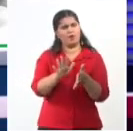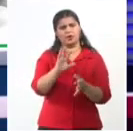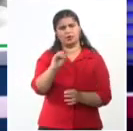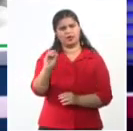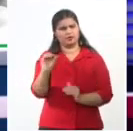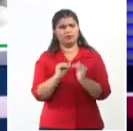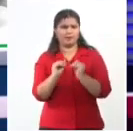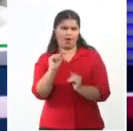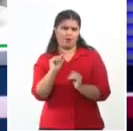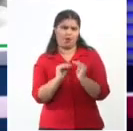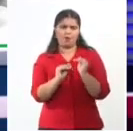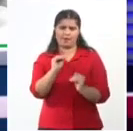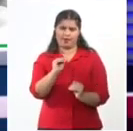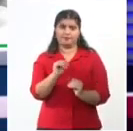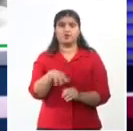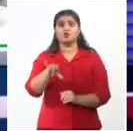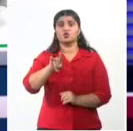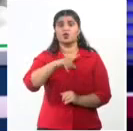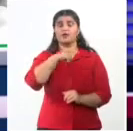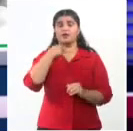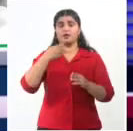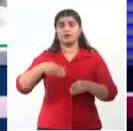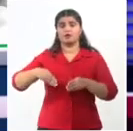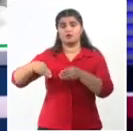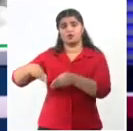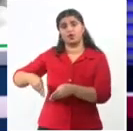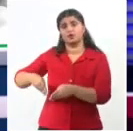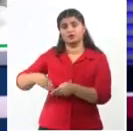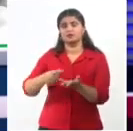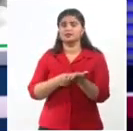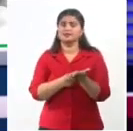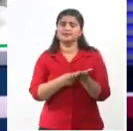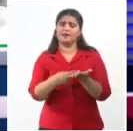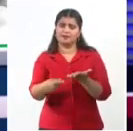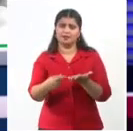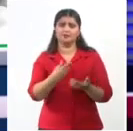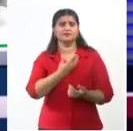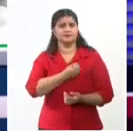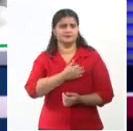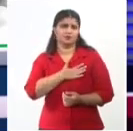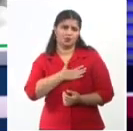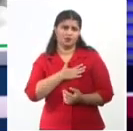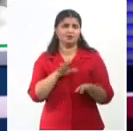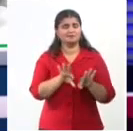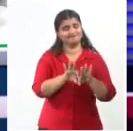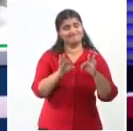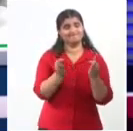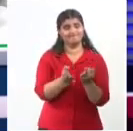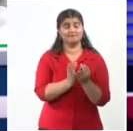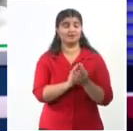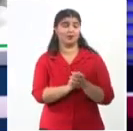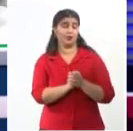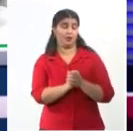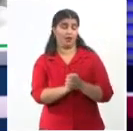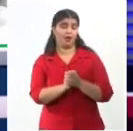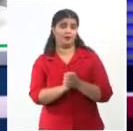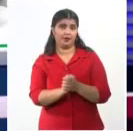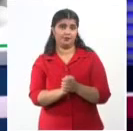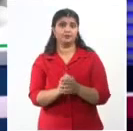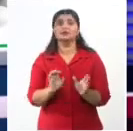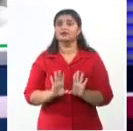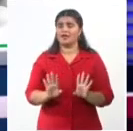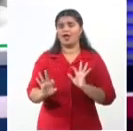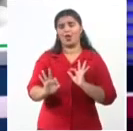salud. 9 fallecidos, lamentablemente, reporta la semana, según la estadística manejada por el Ministerio de Salud Pública. Usted